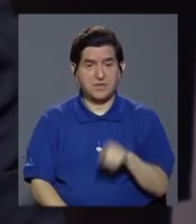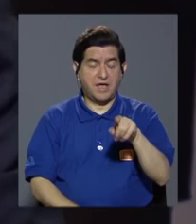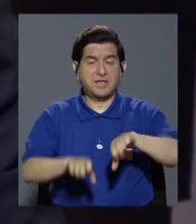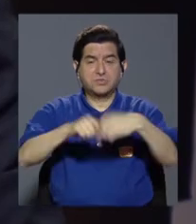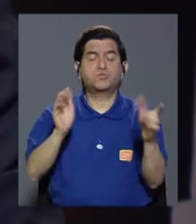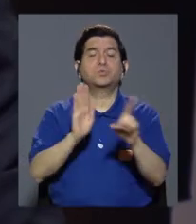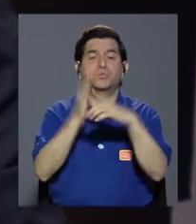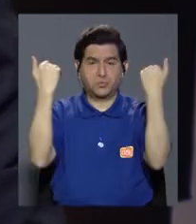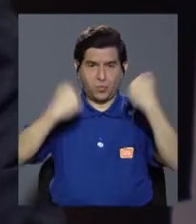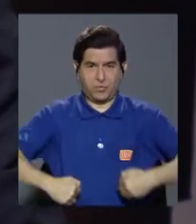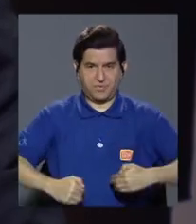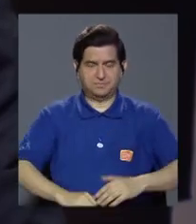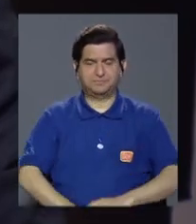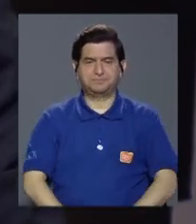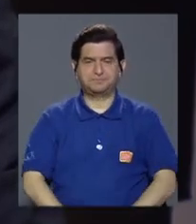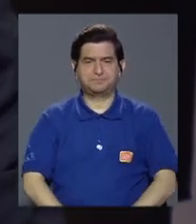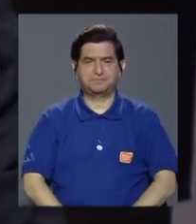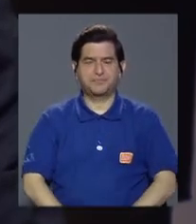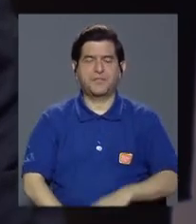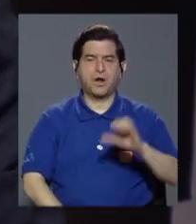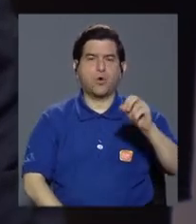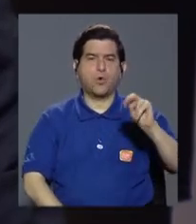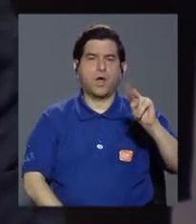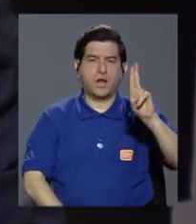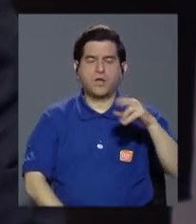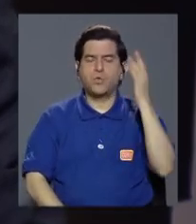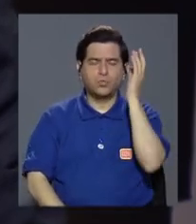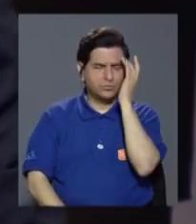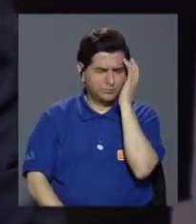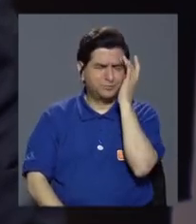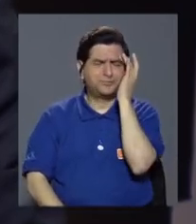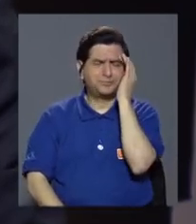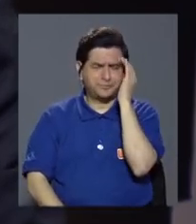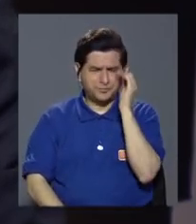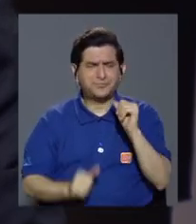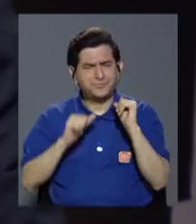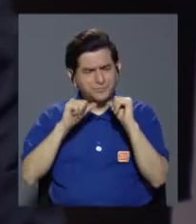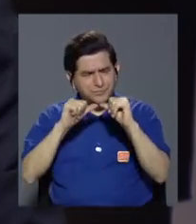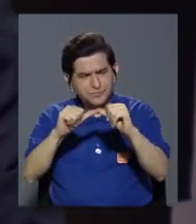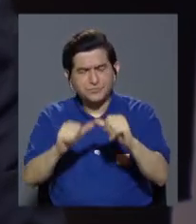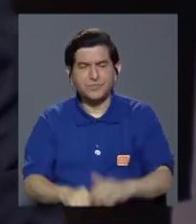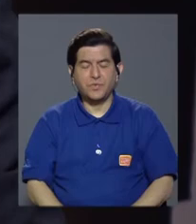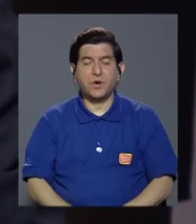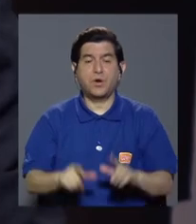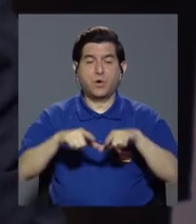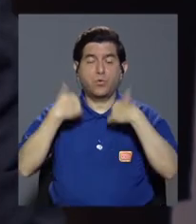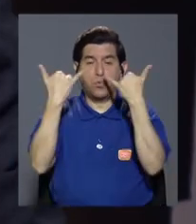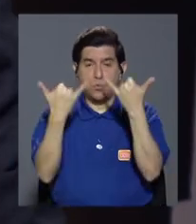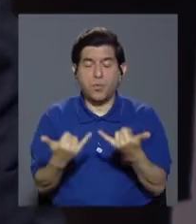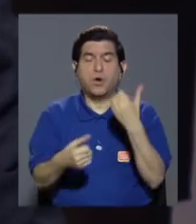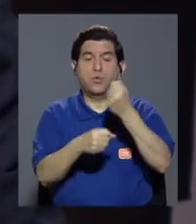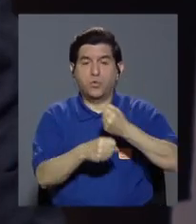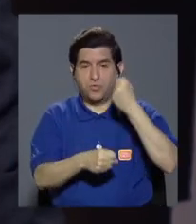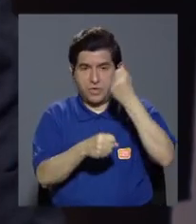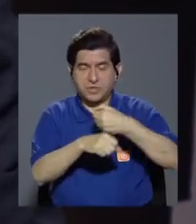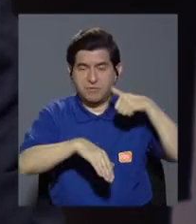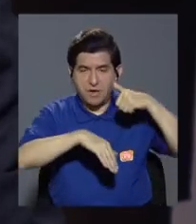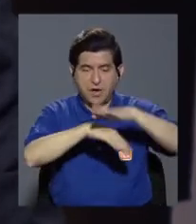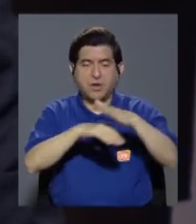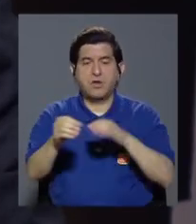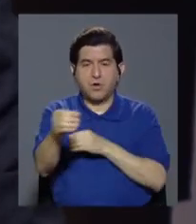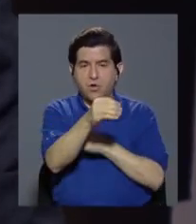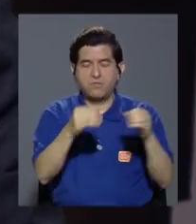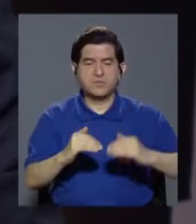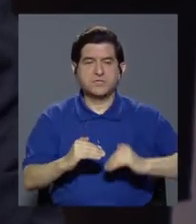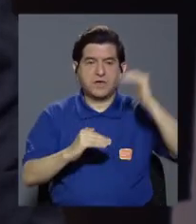humanos de parte de naciones unidas- hay una preocupación constante hay una misión en este momento trabajando enviada por la oficina del